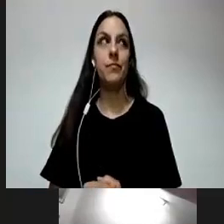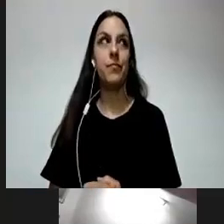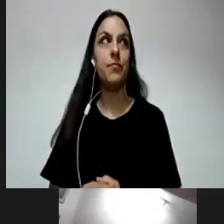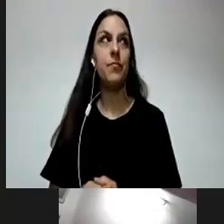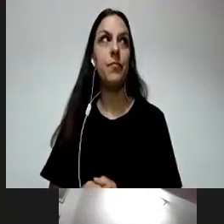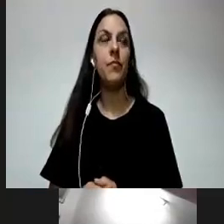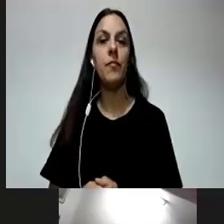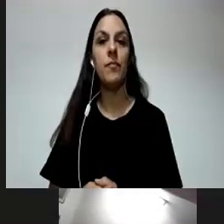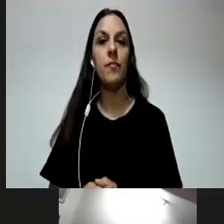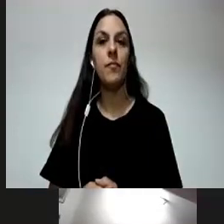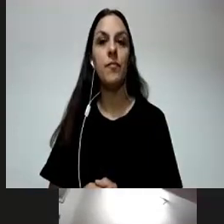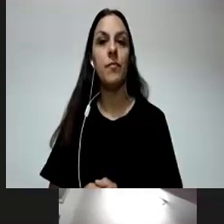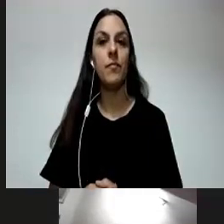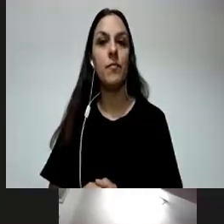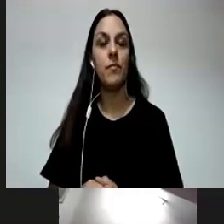¿José Luis está?